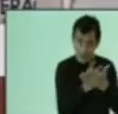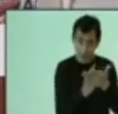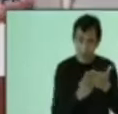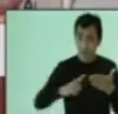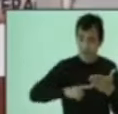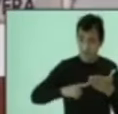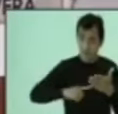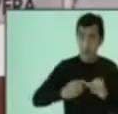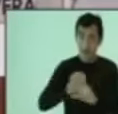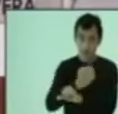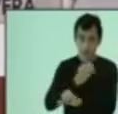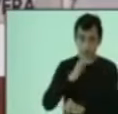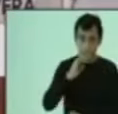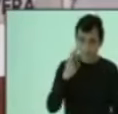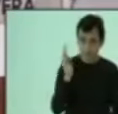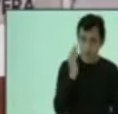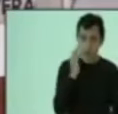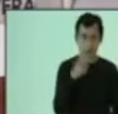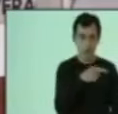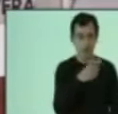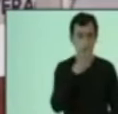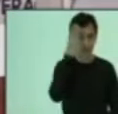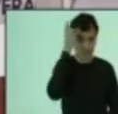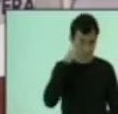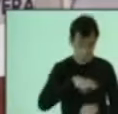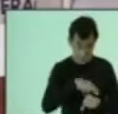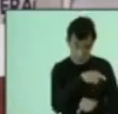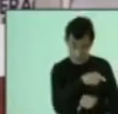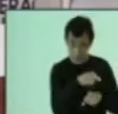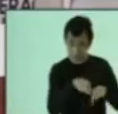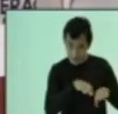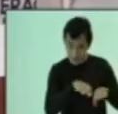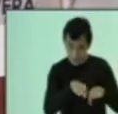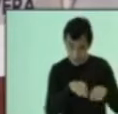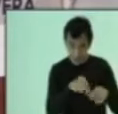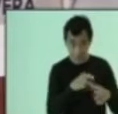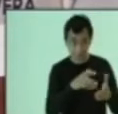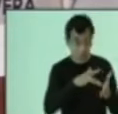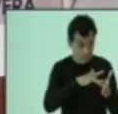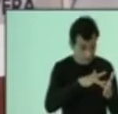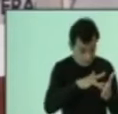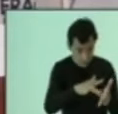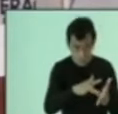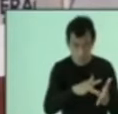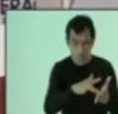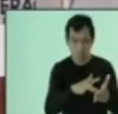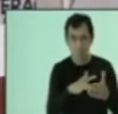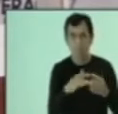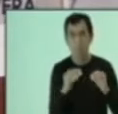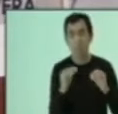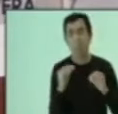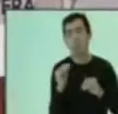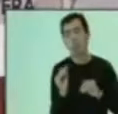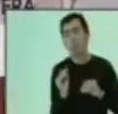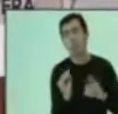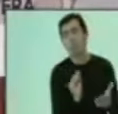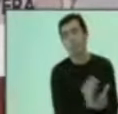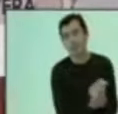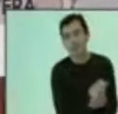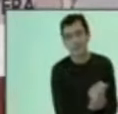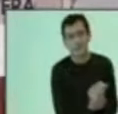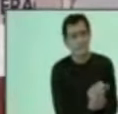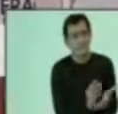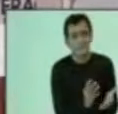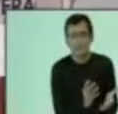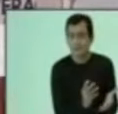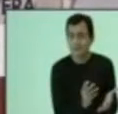que algunas de las direcciones que deberían desarrollar ese tipo de acciones y gestiones no lo están haciendo aún, y no lo he visto por más de 20